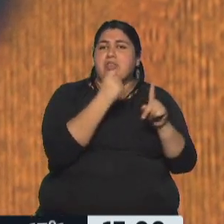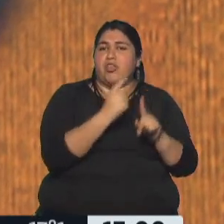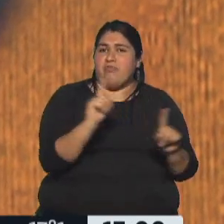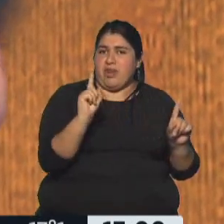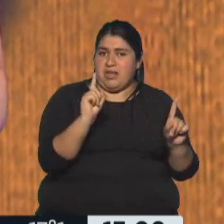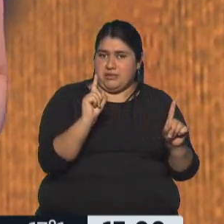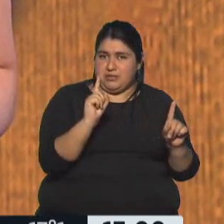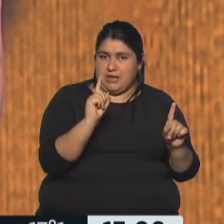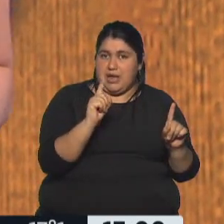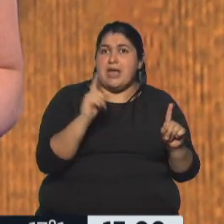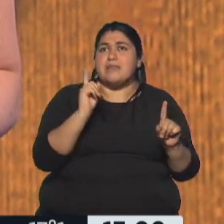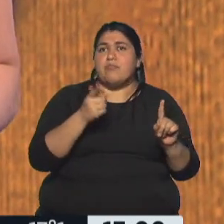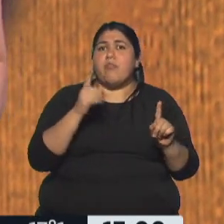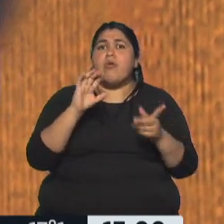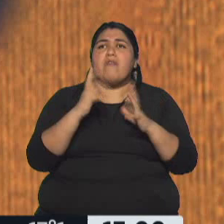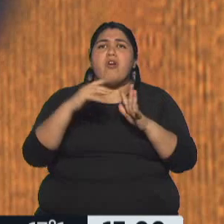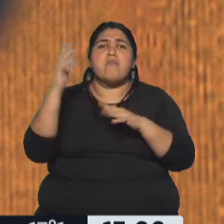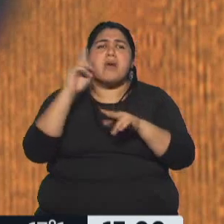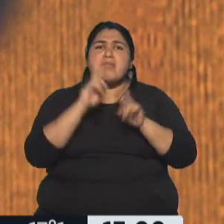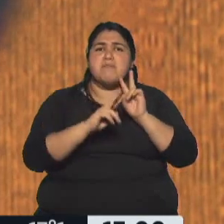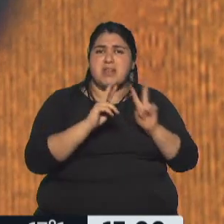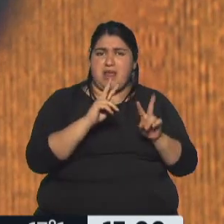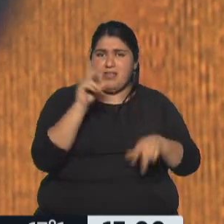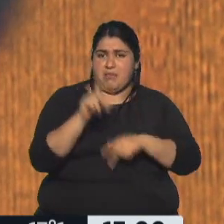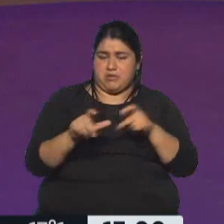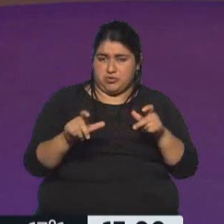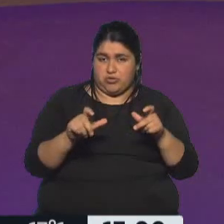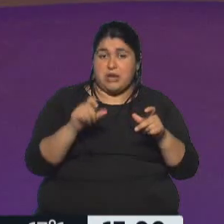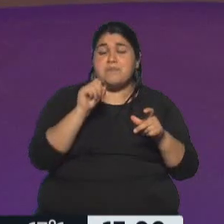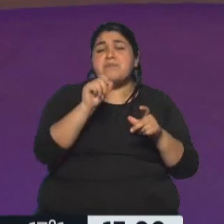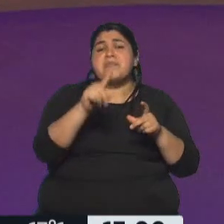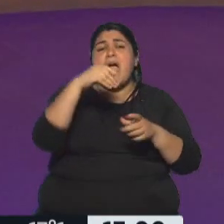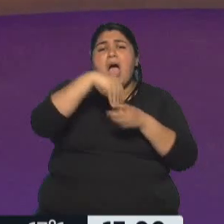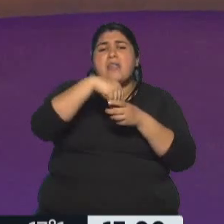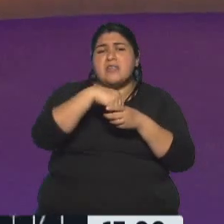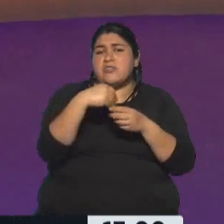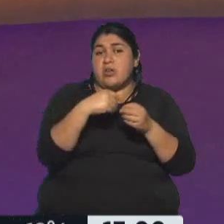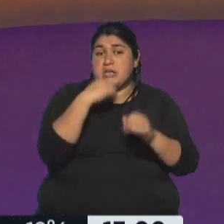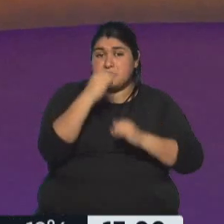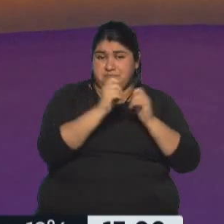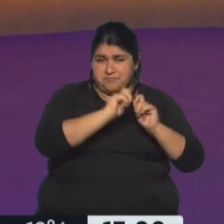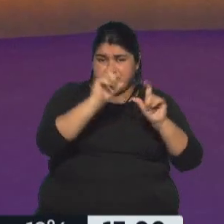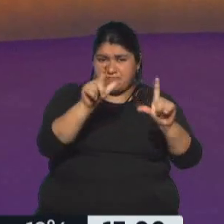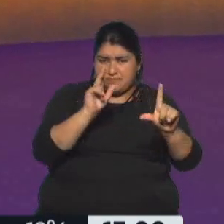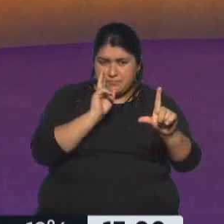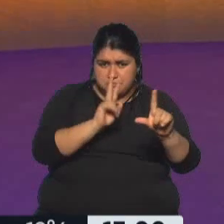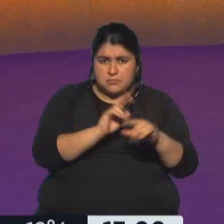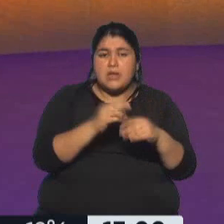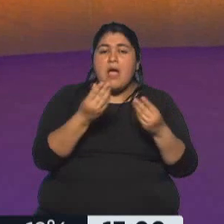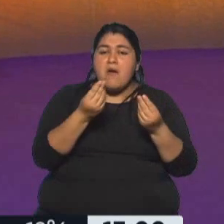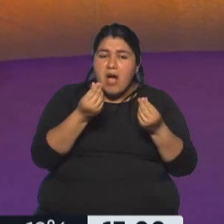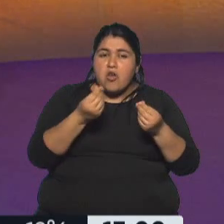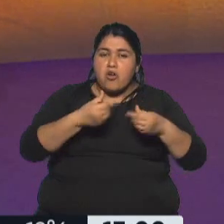los argentinos. Vamos a los números de verdad, que son los que este gráfico te oculta, que son, en esta segunda placa, los verdaderos valores